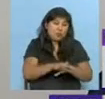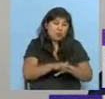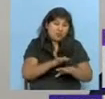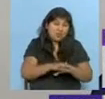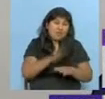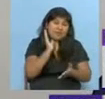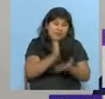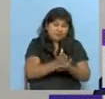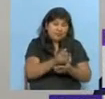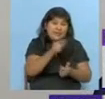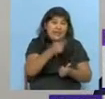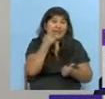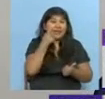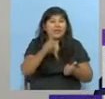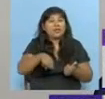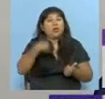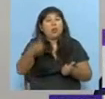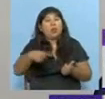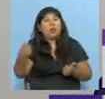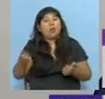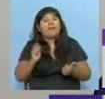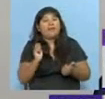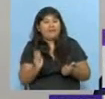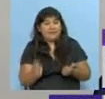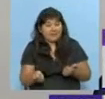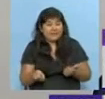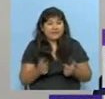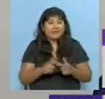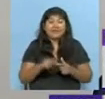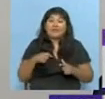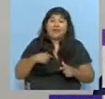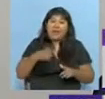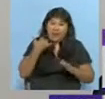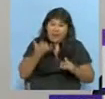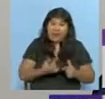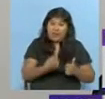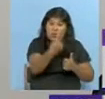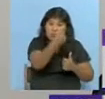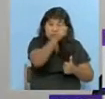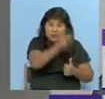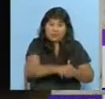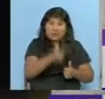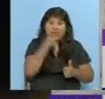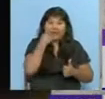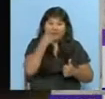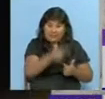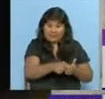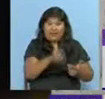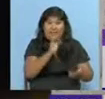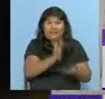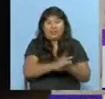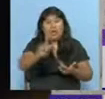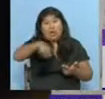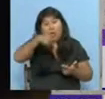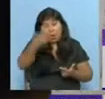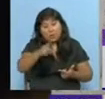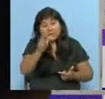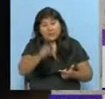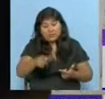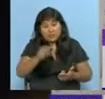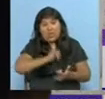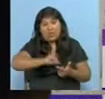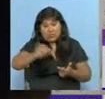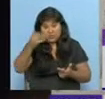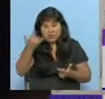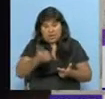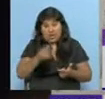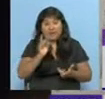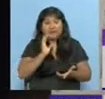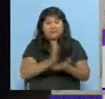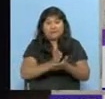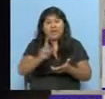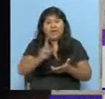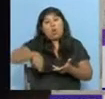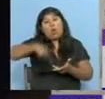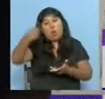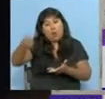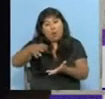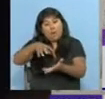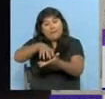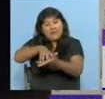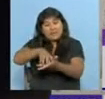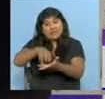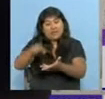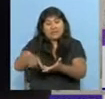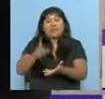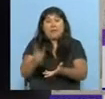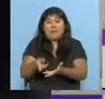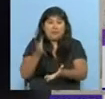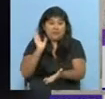denunciadas y un individuo que también era un empresario que intervino en este negocio que está sospechado como